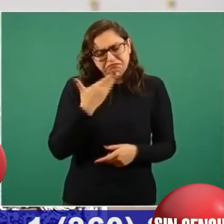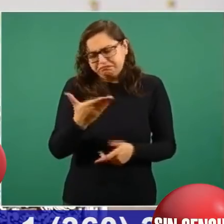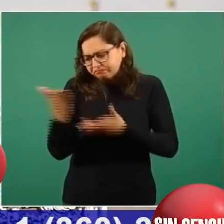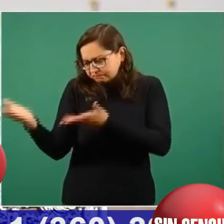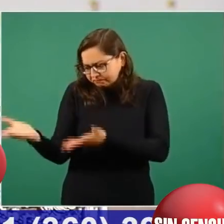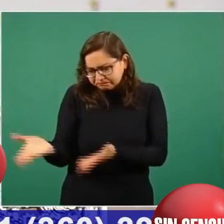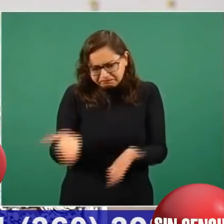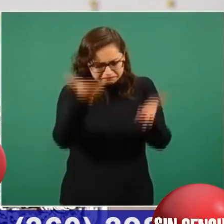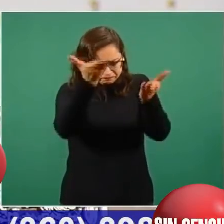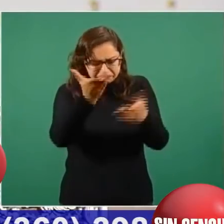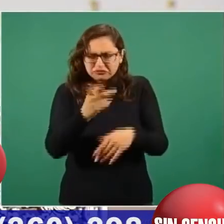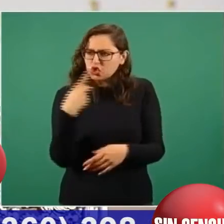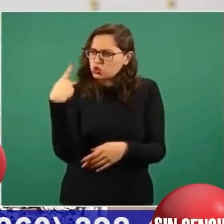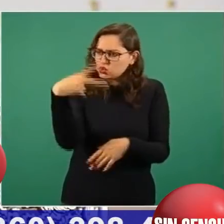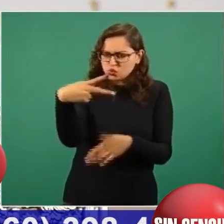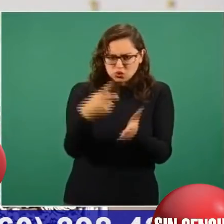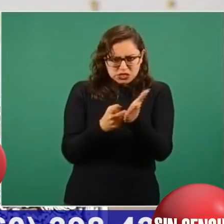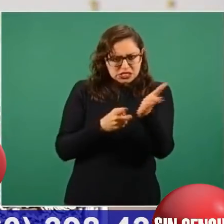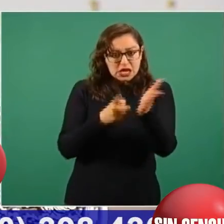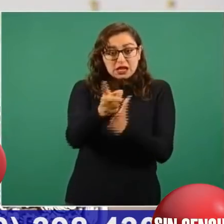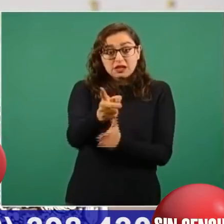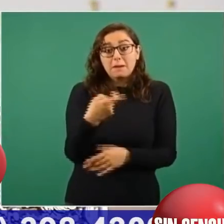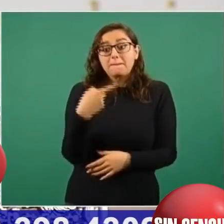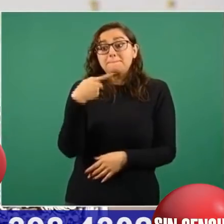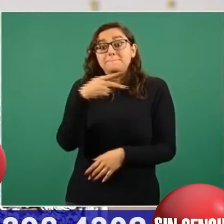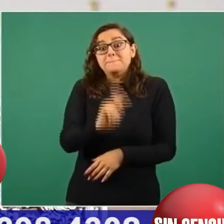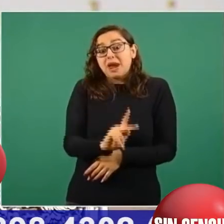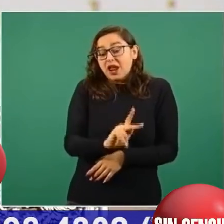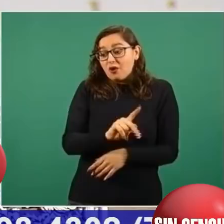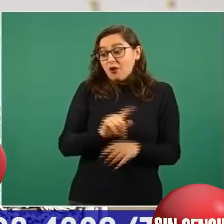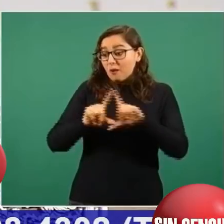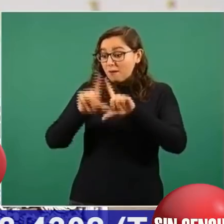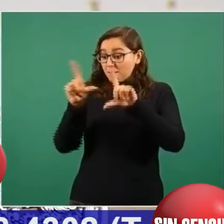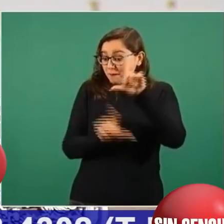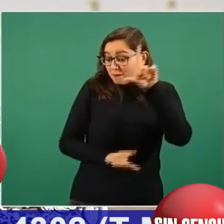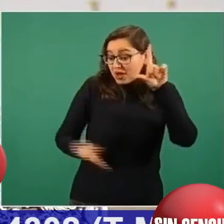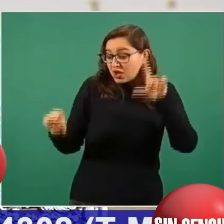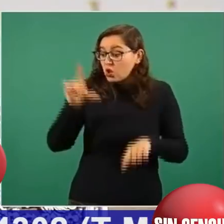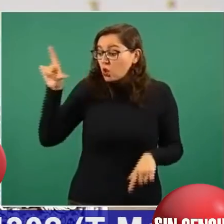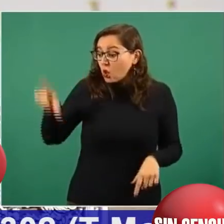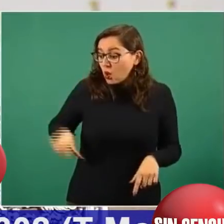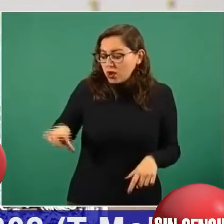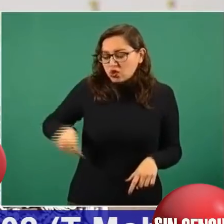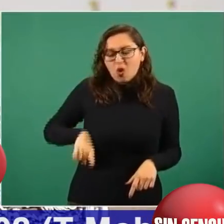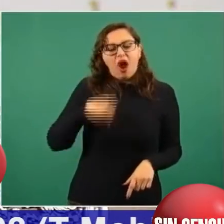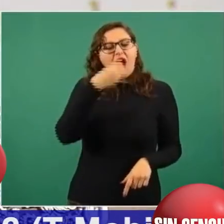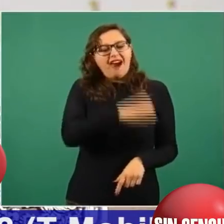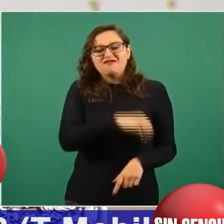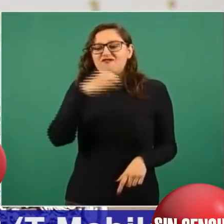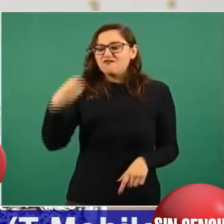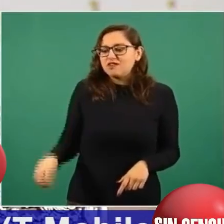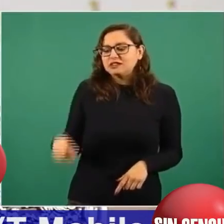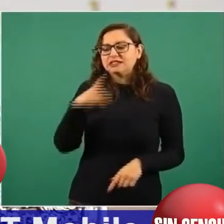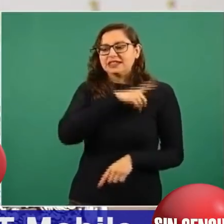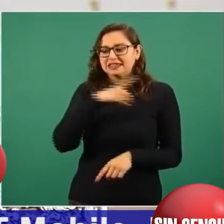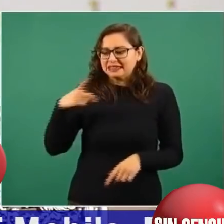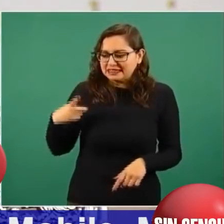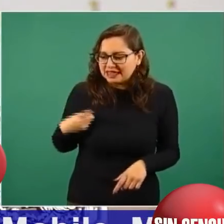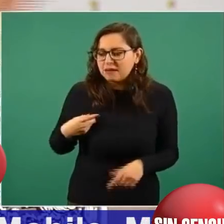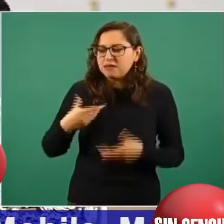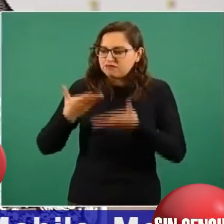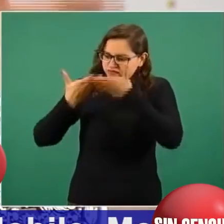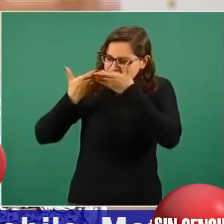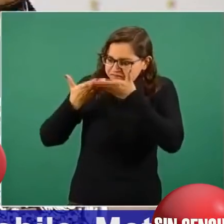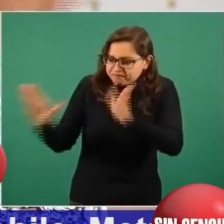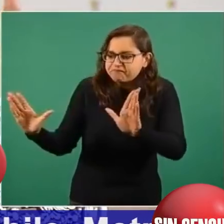Pero el gobierno está obligado a garantizar la educación pública gratuita, de calidad, en todos los niveles escolares.